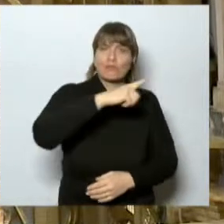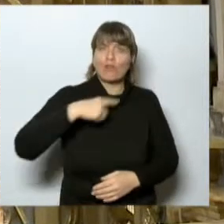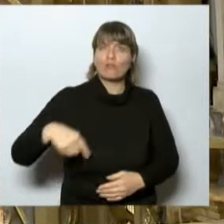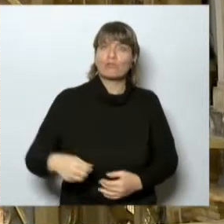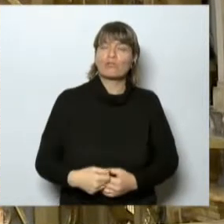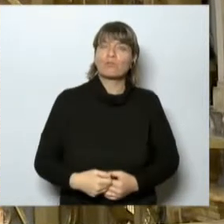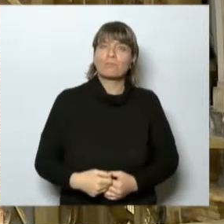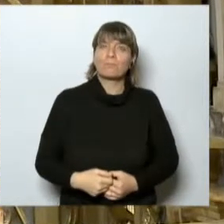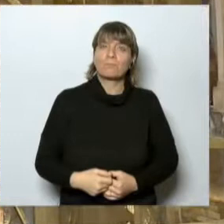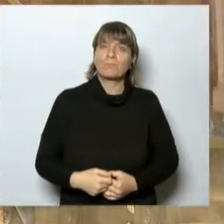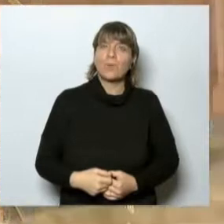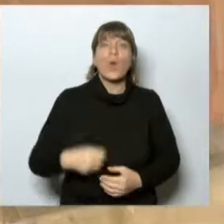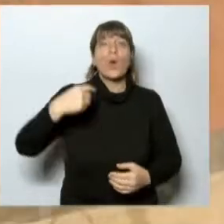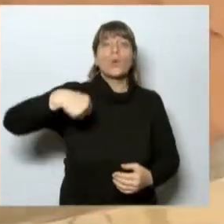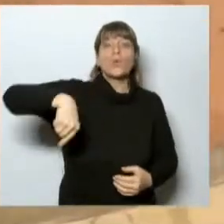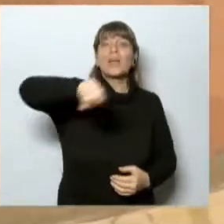nosotros.